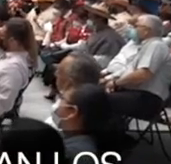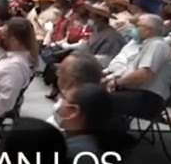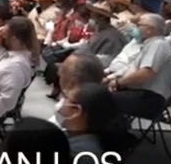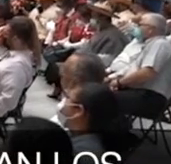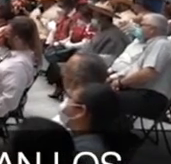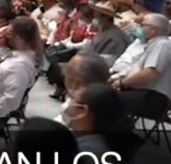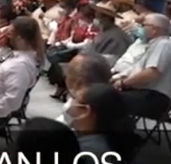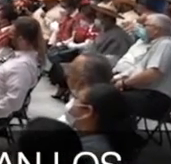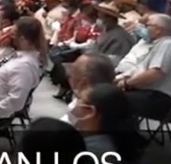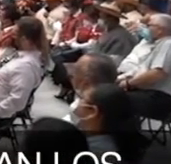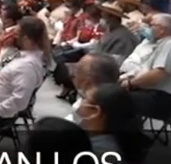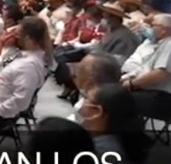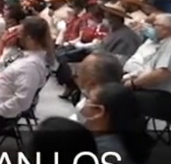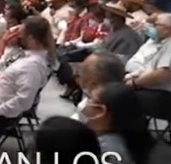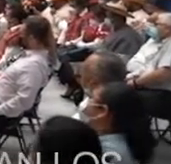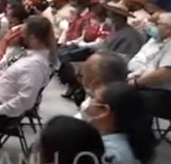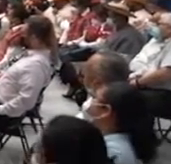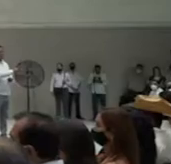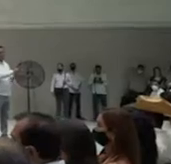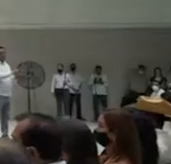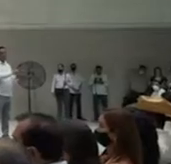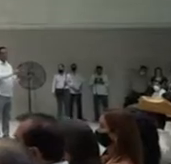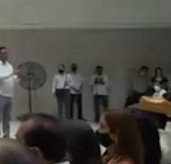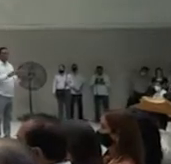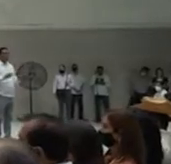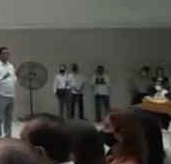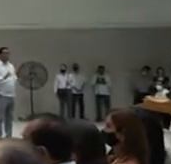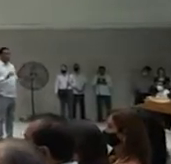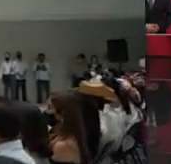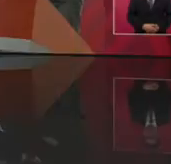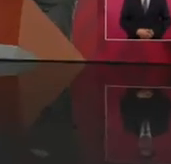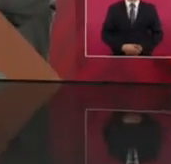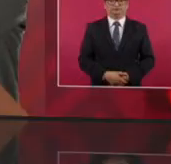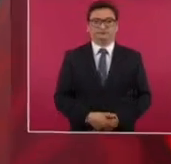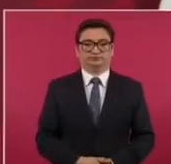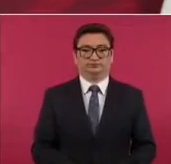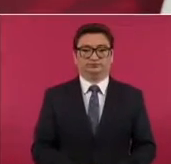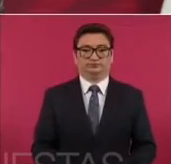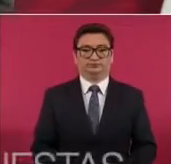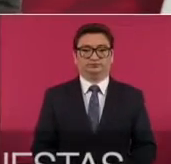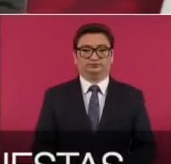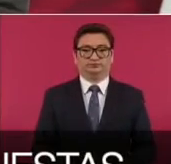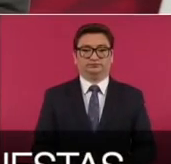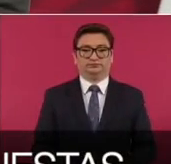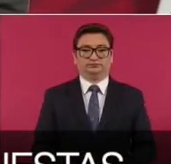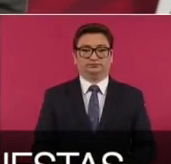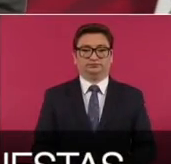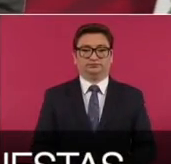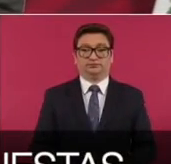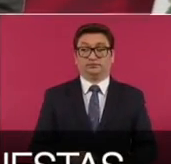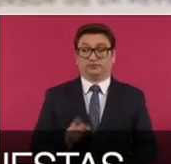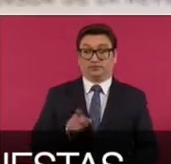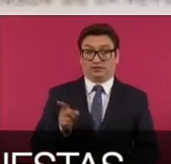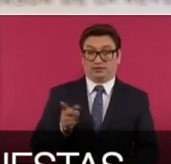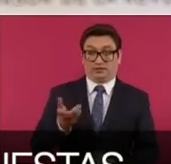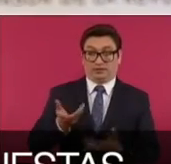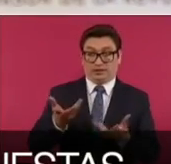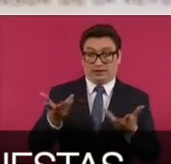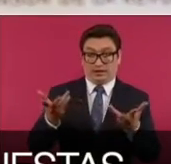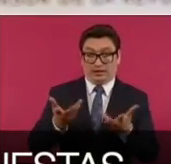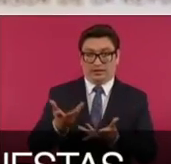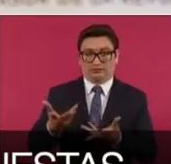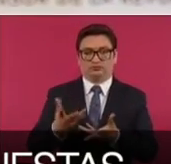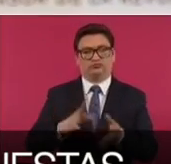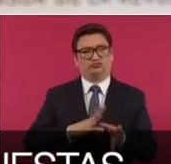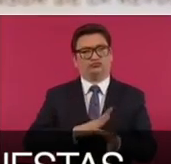derechos políticos electorales de todas y todos sin distinción. Me equivoqué en mis propuestas, dijo el